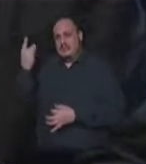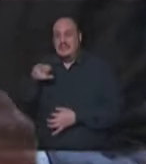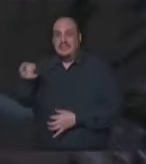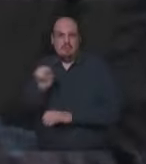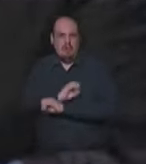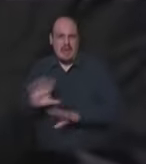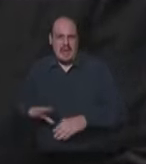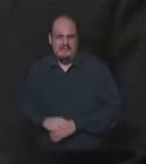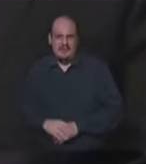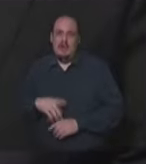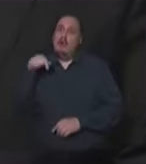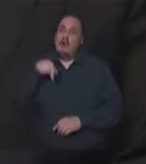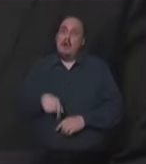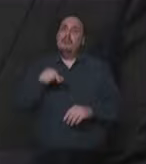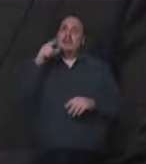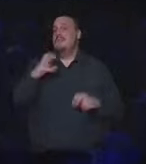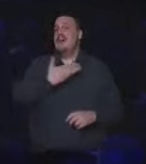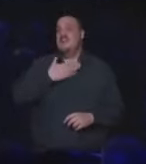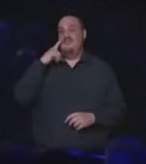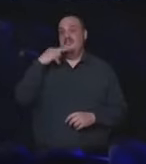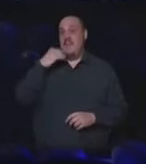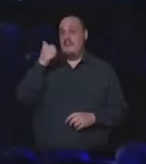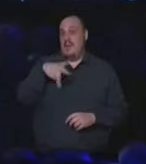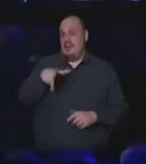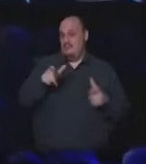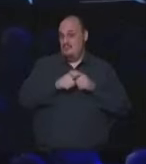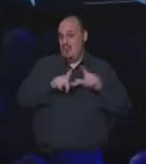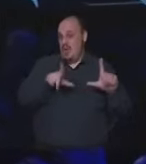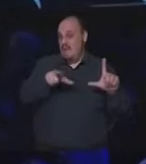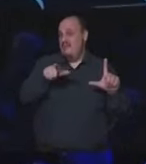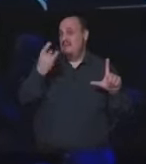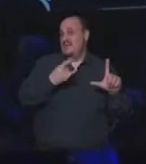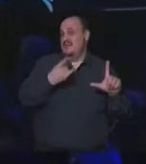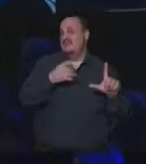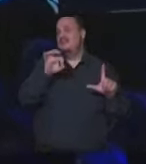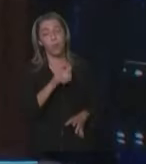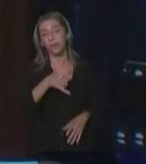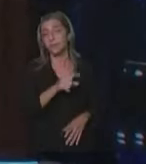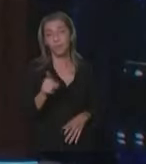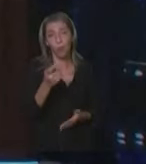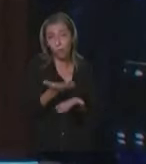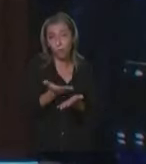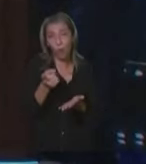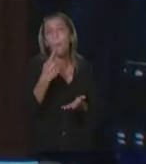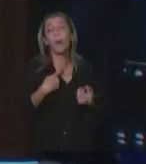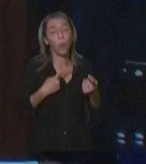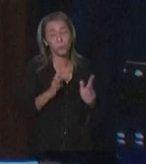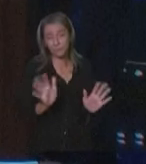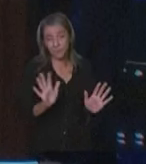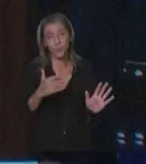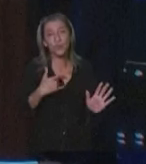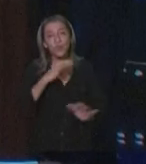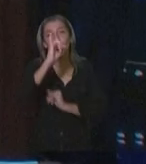importancia de que ambos aspirantes se sometan a una prueba psicotécnica por su parte mi ley un